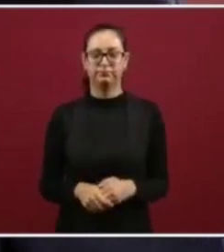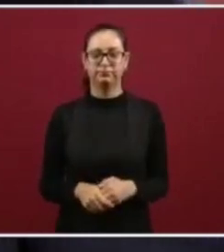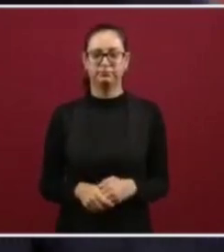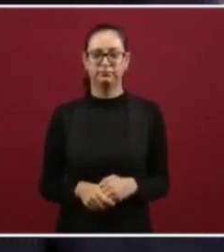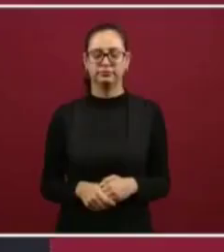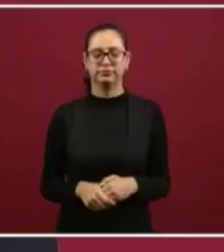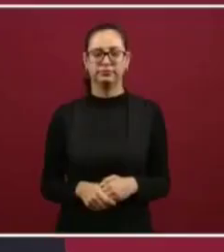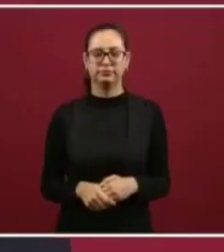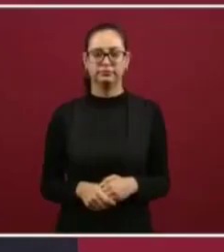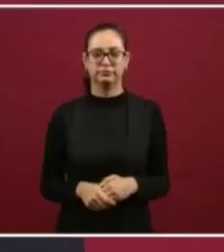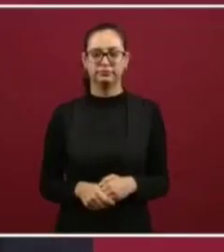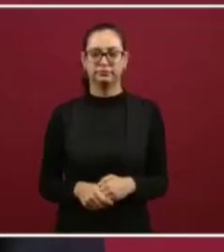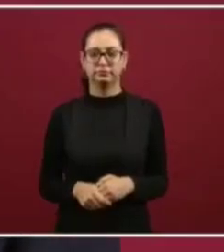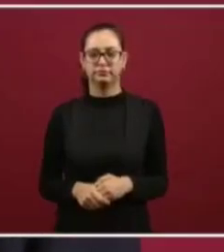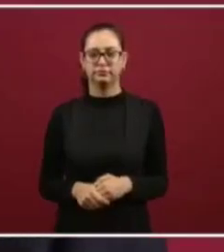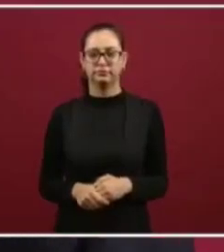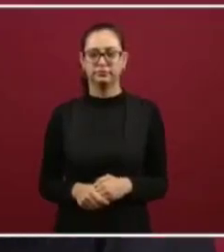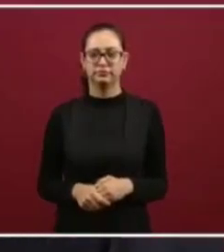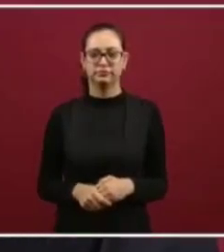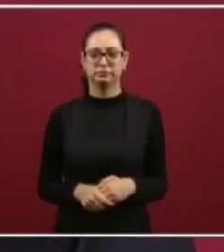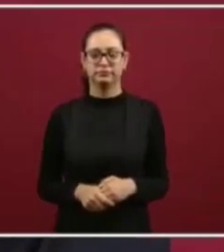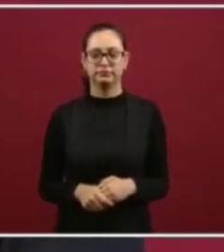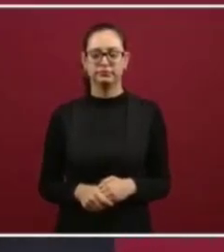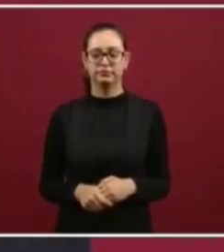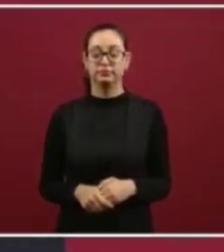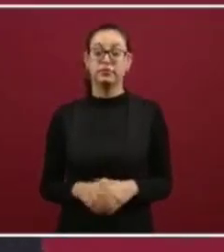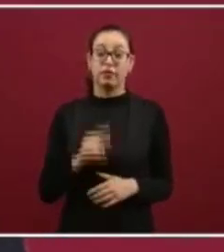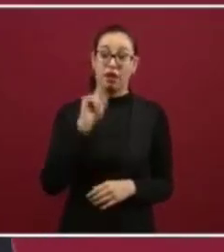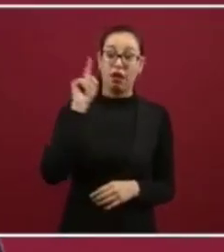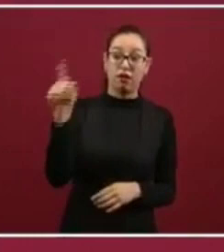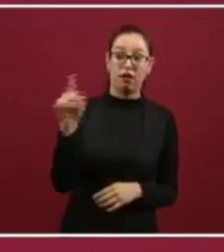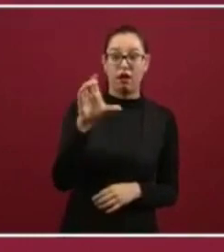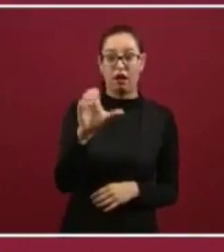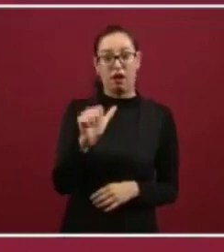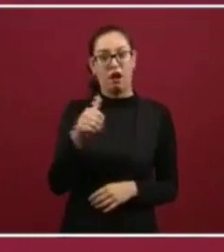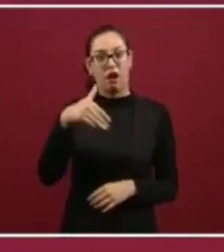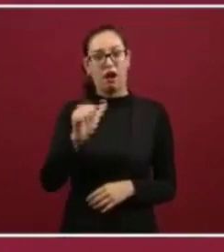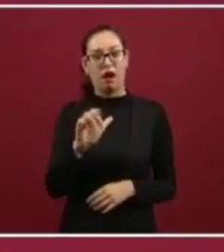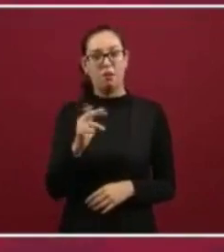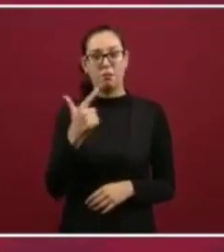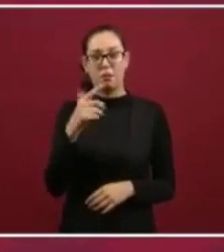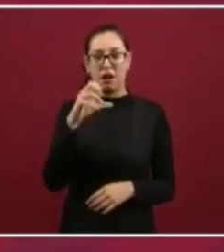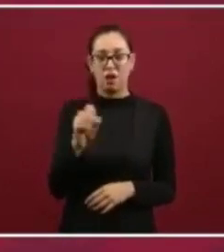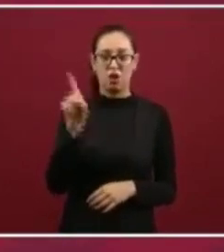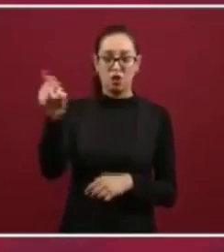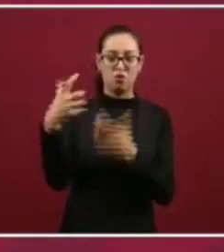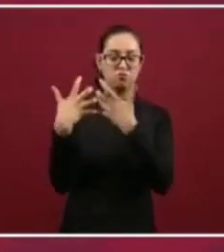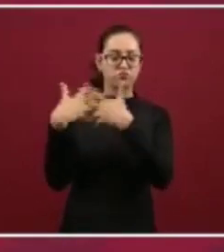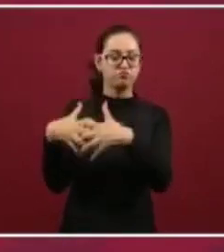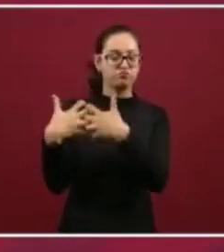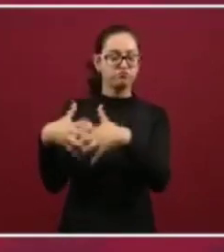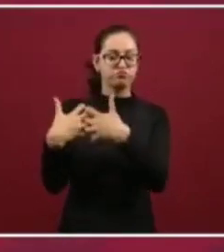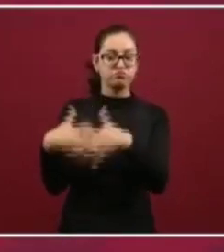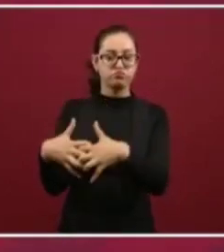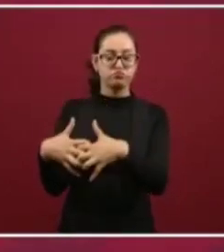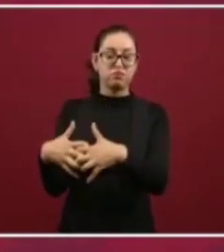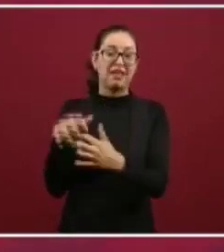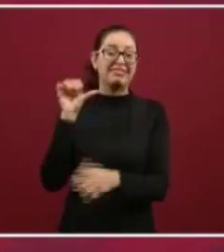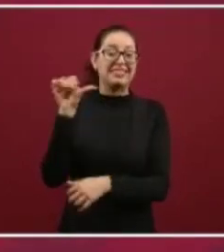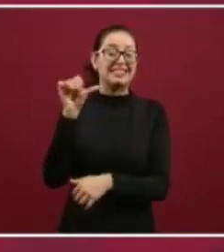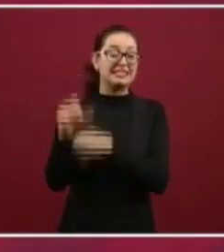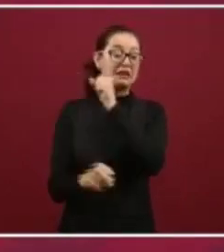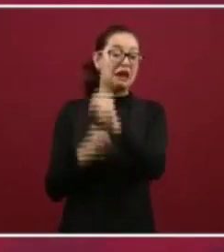La planta de Camargo tiene 16 años